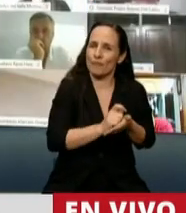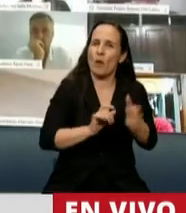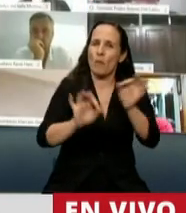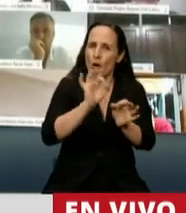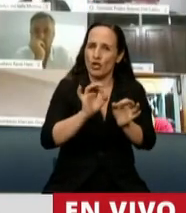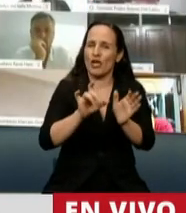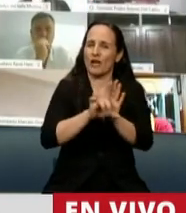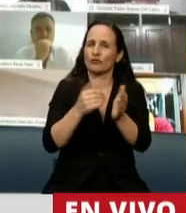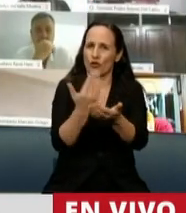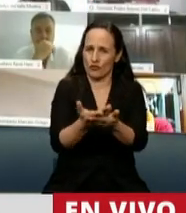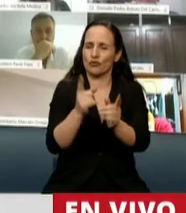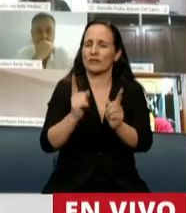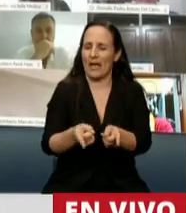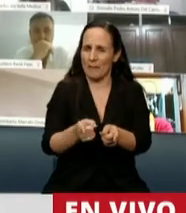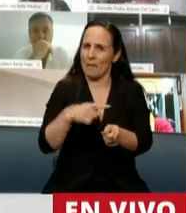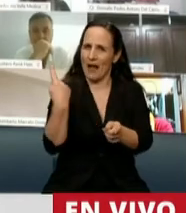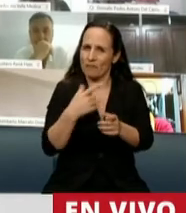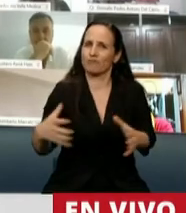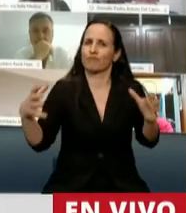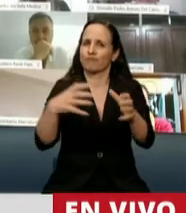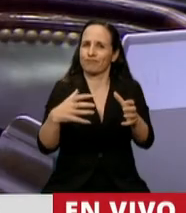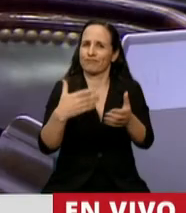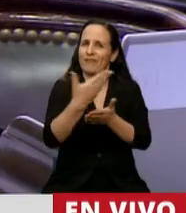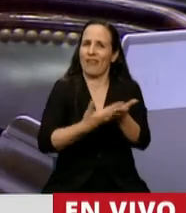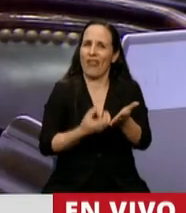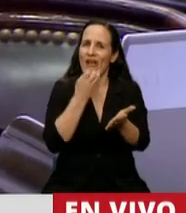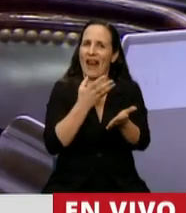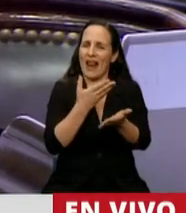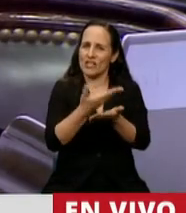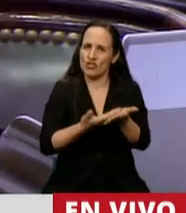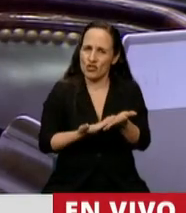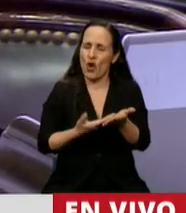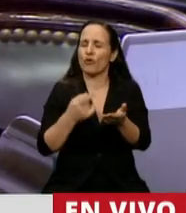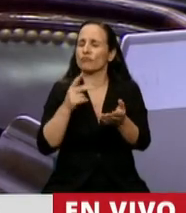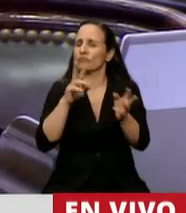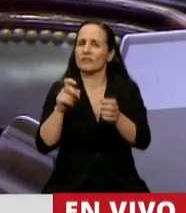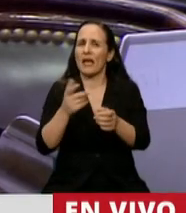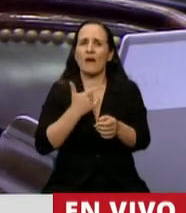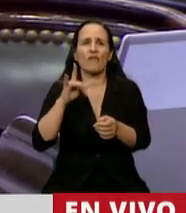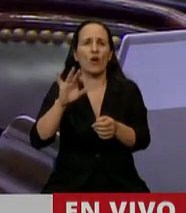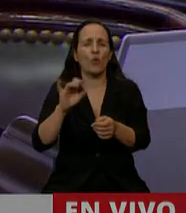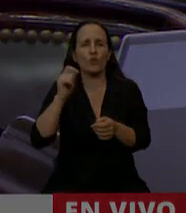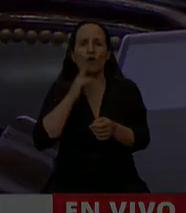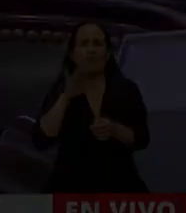avance en esa declaración de la Cámara por la desaparición de Facundo Castro.